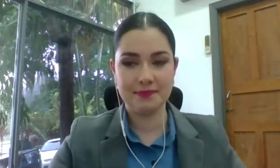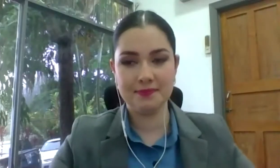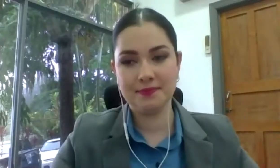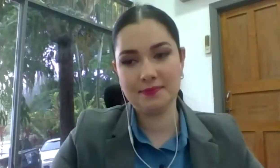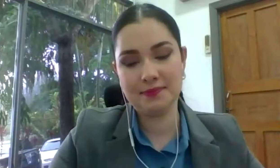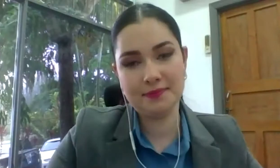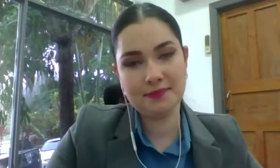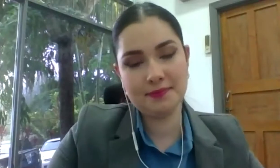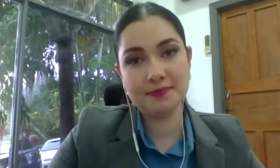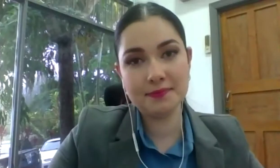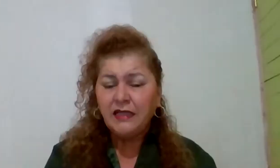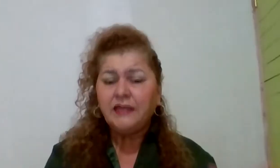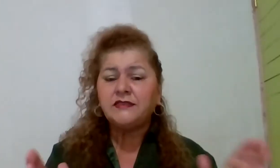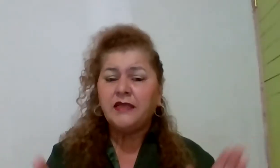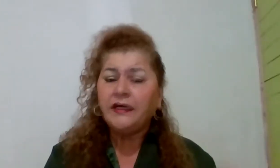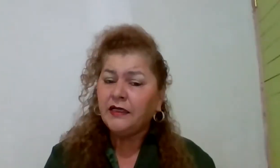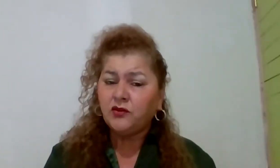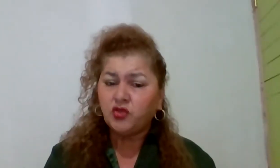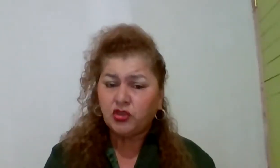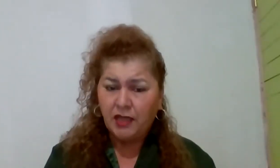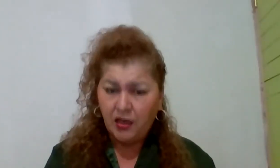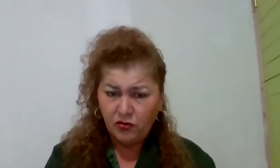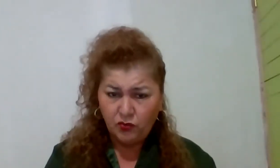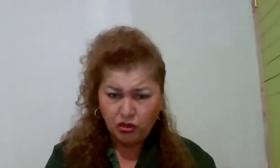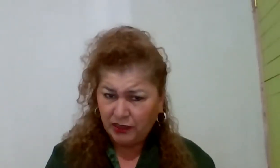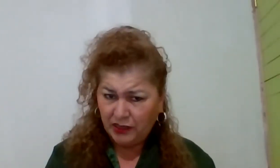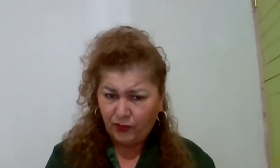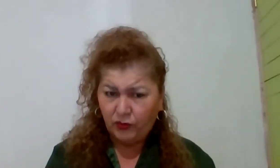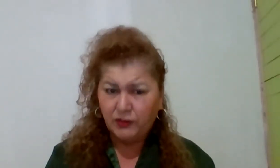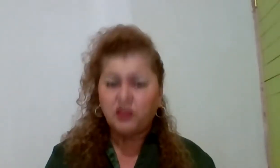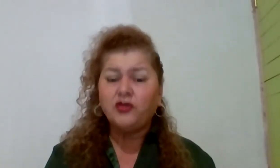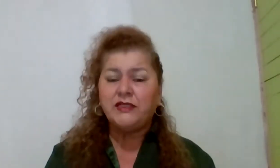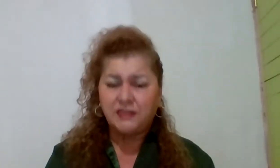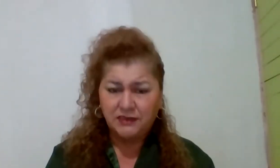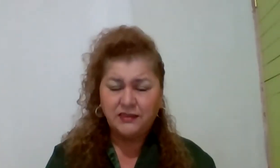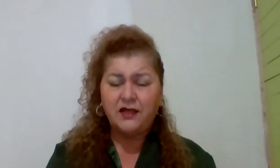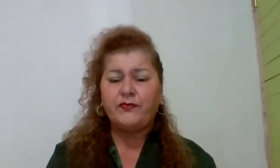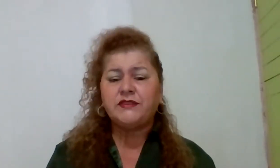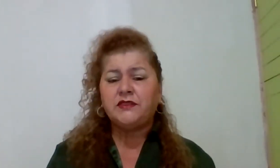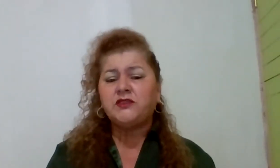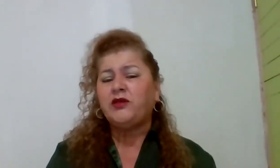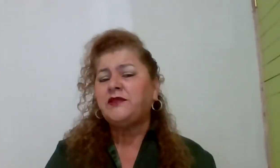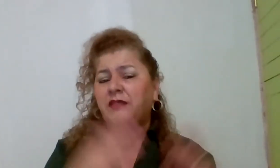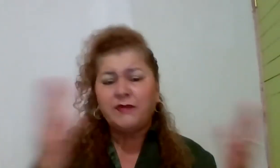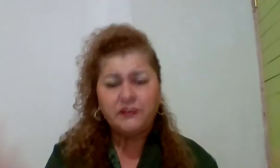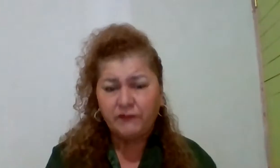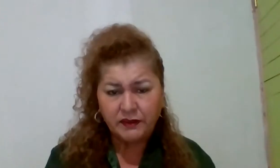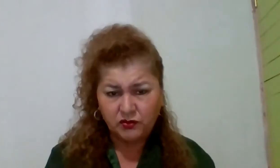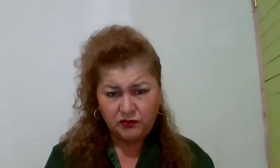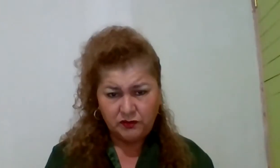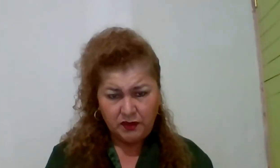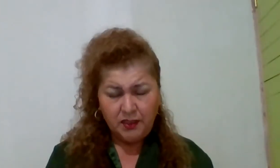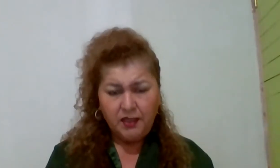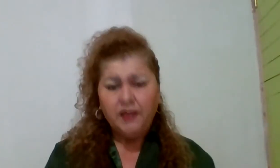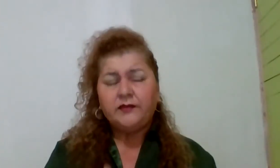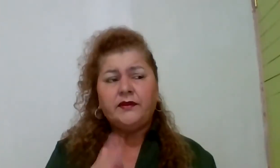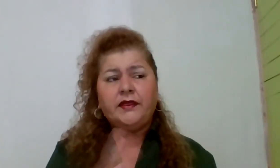esta filosofía nace en vista de que se ha diagnosticado y mucha de la población necesita capacitación en temas diversos.